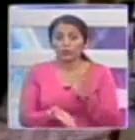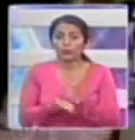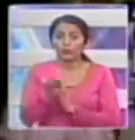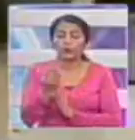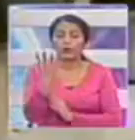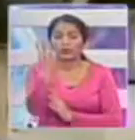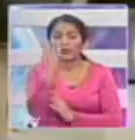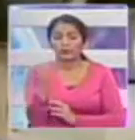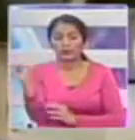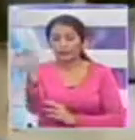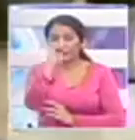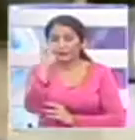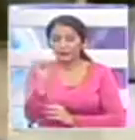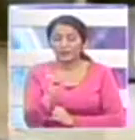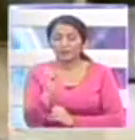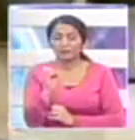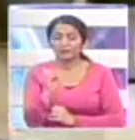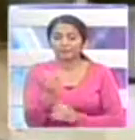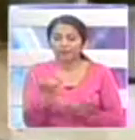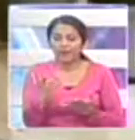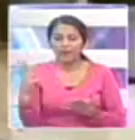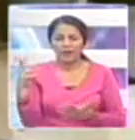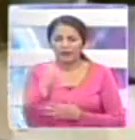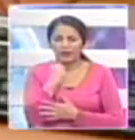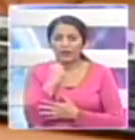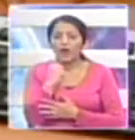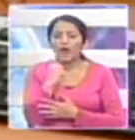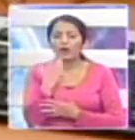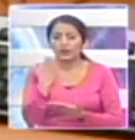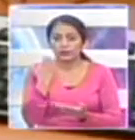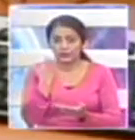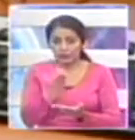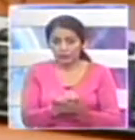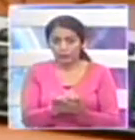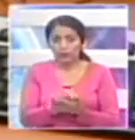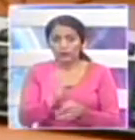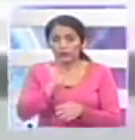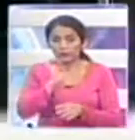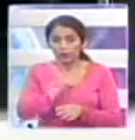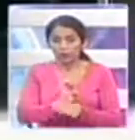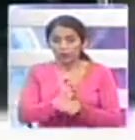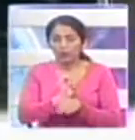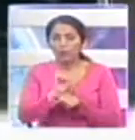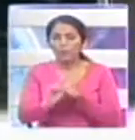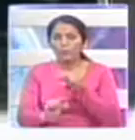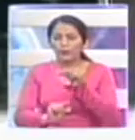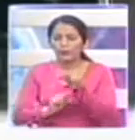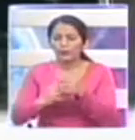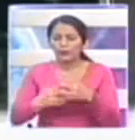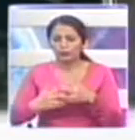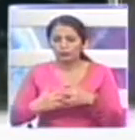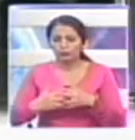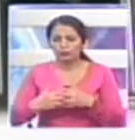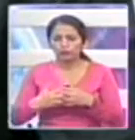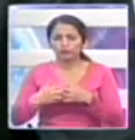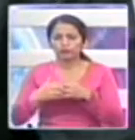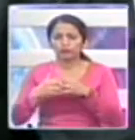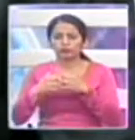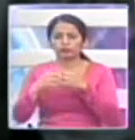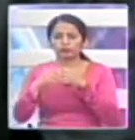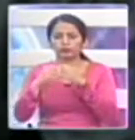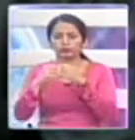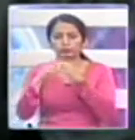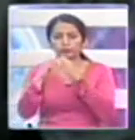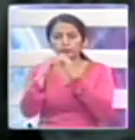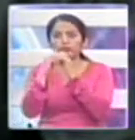con respecto al año anterior, lo que significaría que la economía del país estaría en franca recuperación, según el funcionario. Nosotros